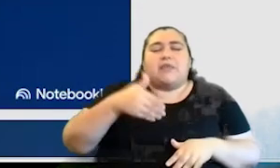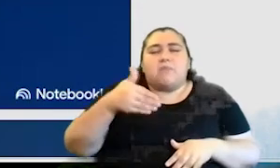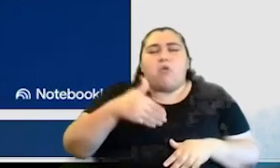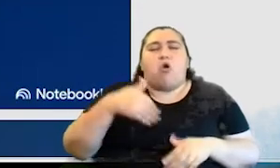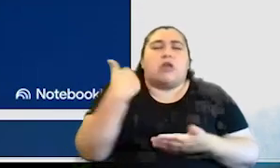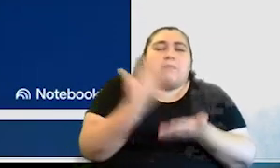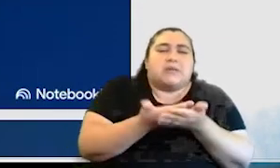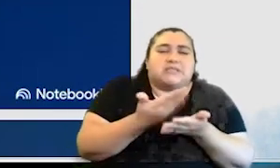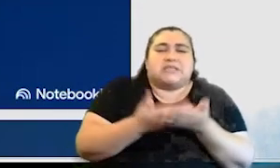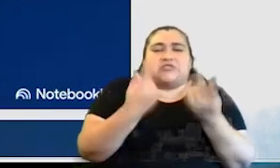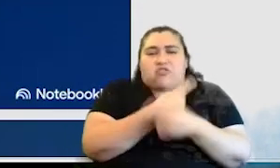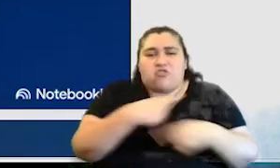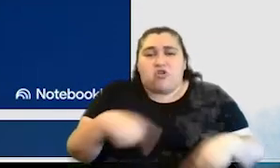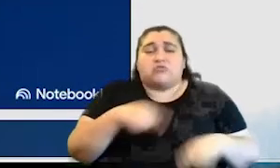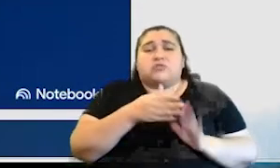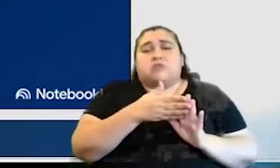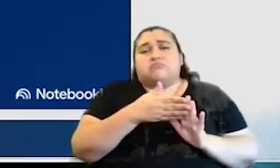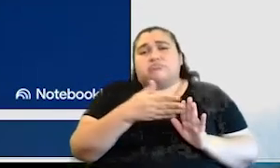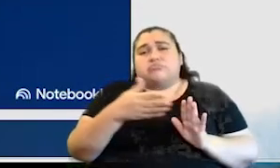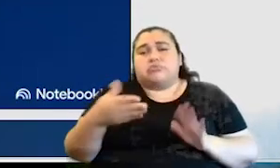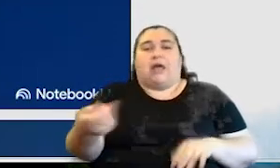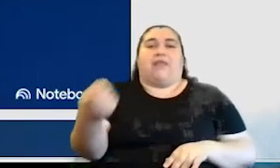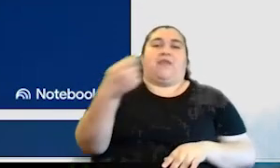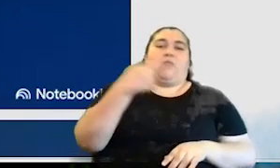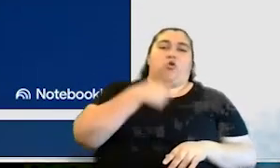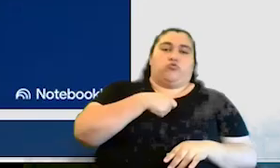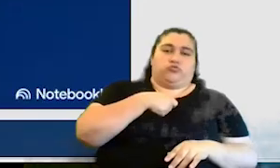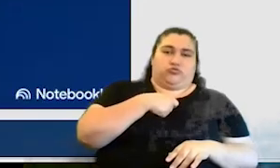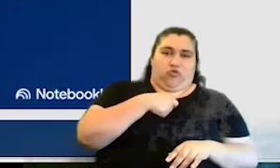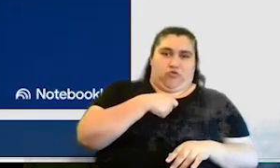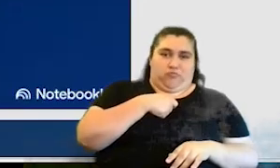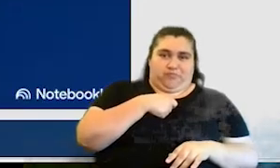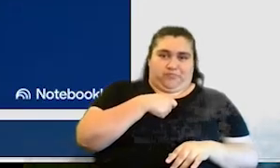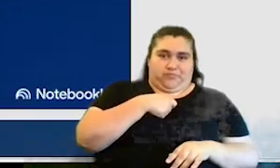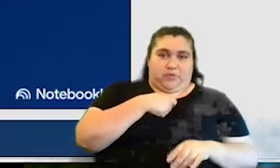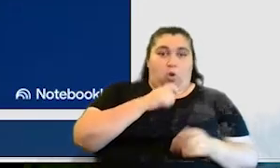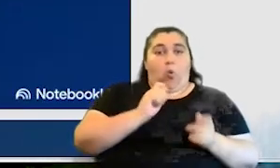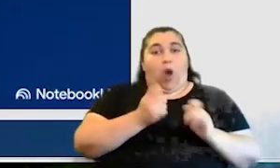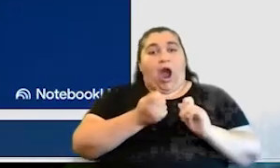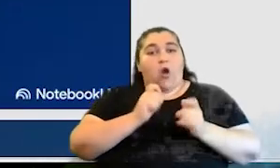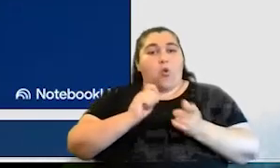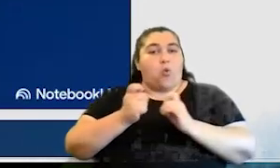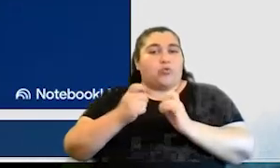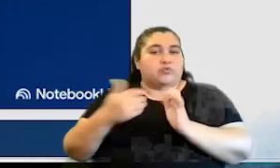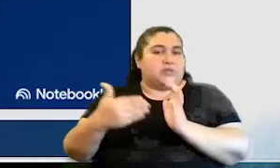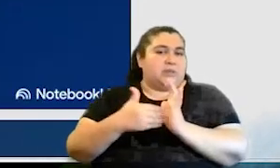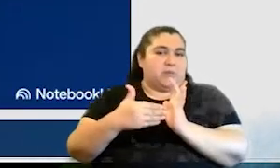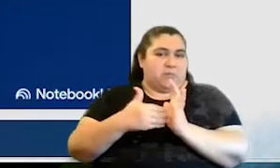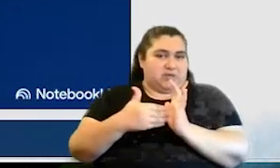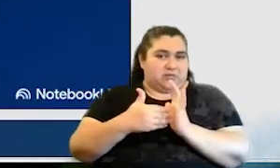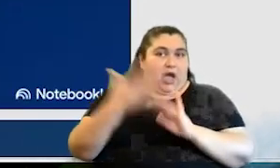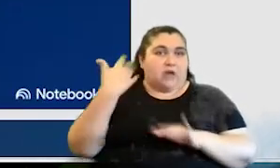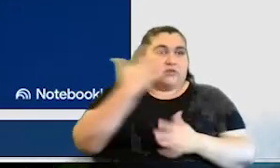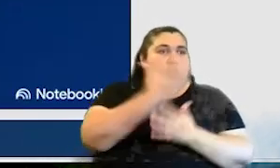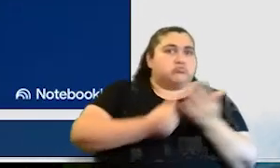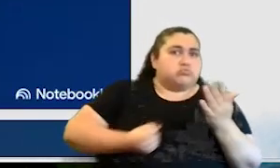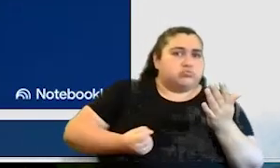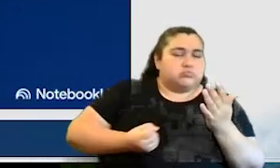presentación del CIRADIJ, tiene que hacer la devolución de lo que se retuvo de más o el ajuste y retener de más lo que faltó